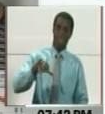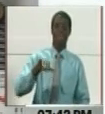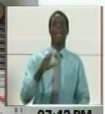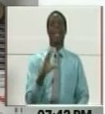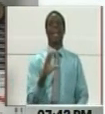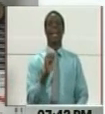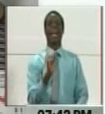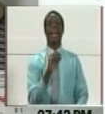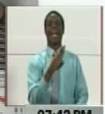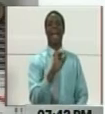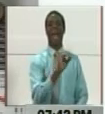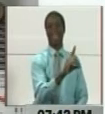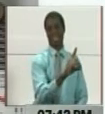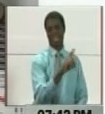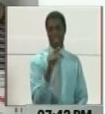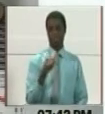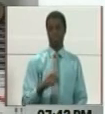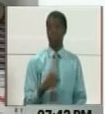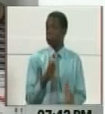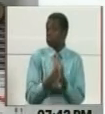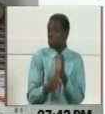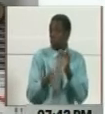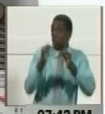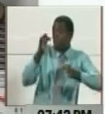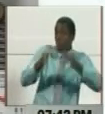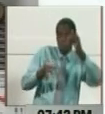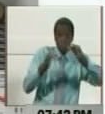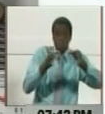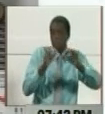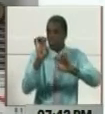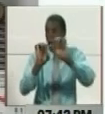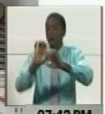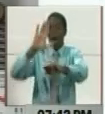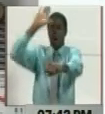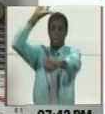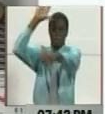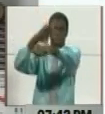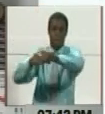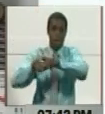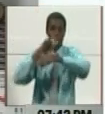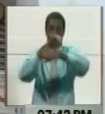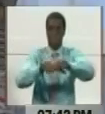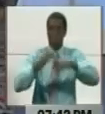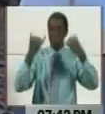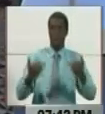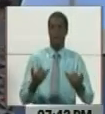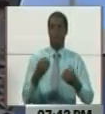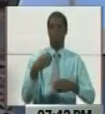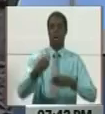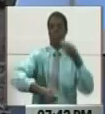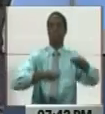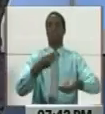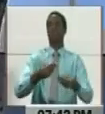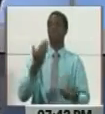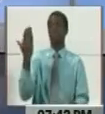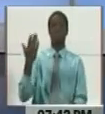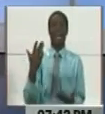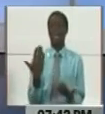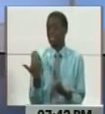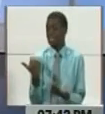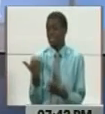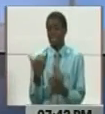la justicia actuando y esta información y esto que usted están viendo es de ultimísima